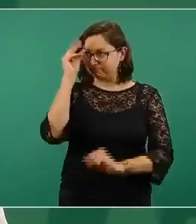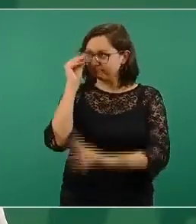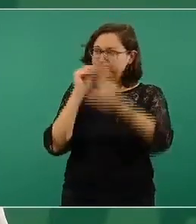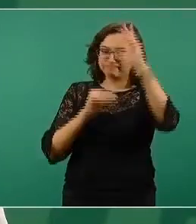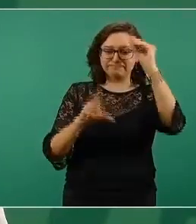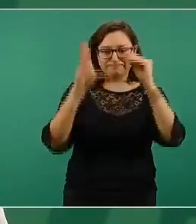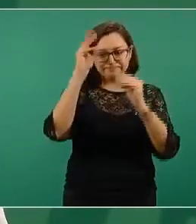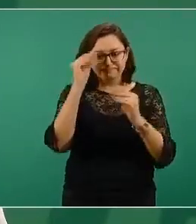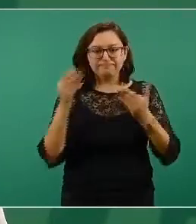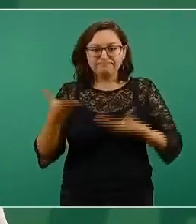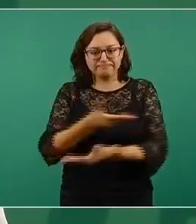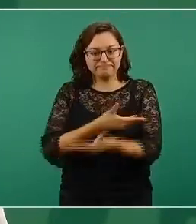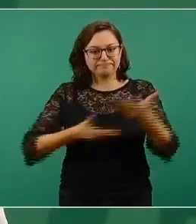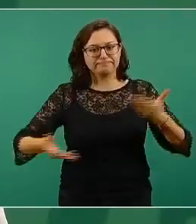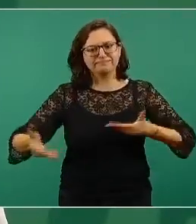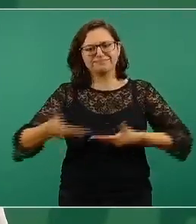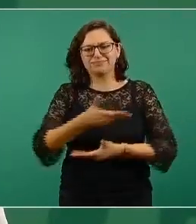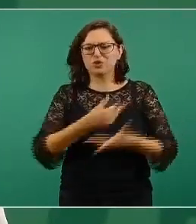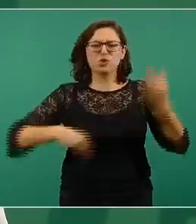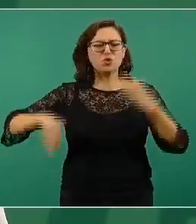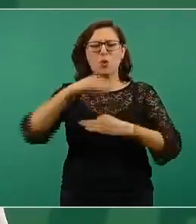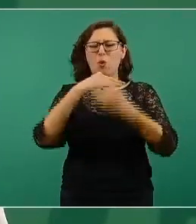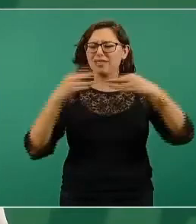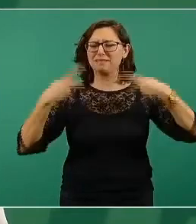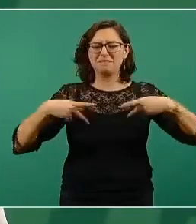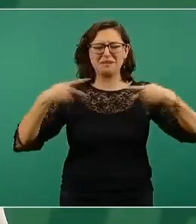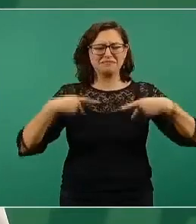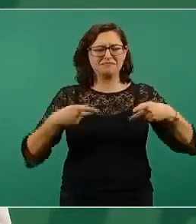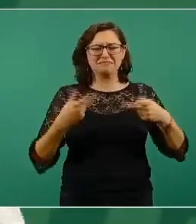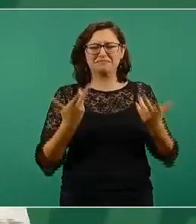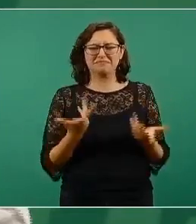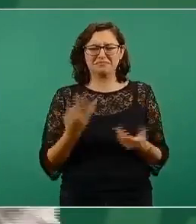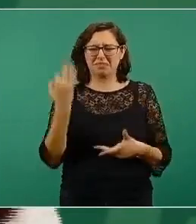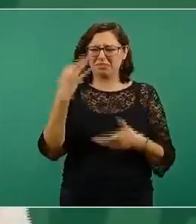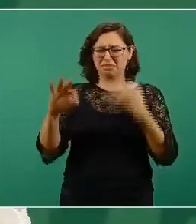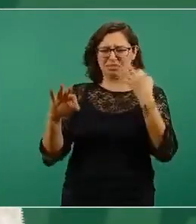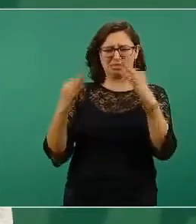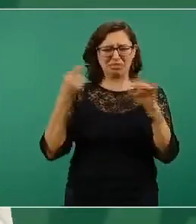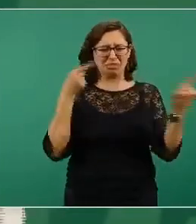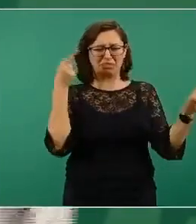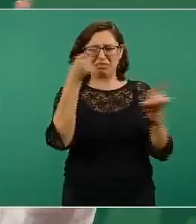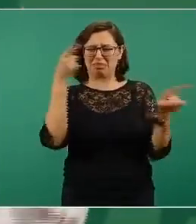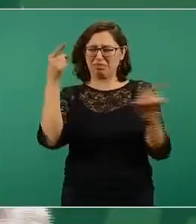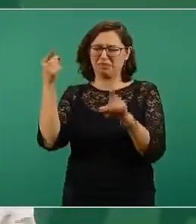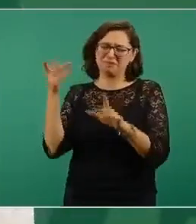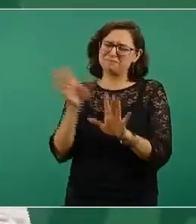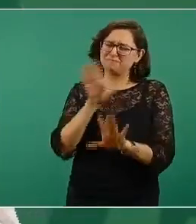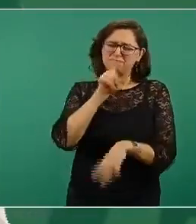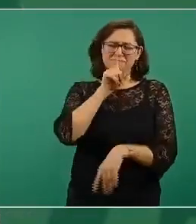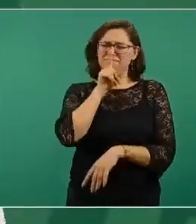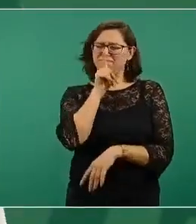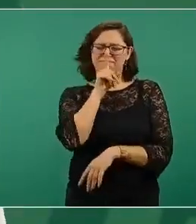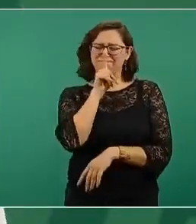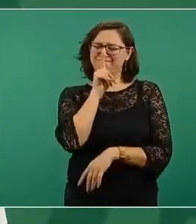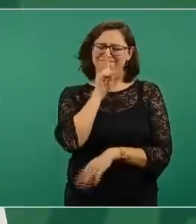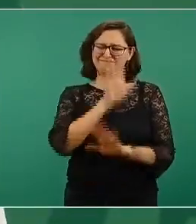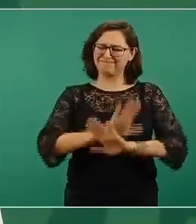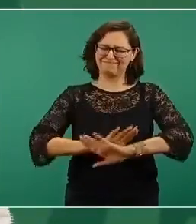personas. Por favor, absténganse todas y todos de generar un ambiente de crispación. Necesitamos unidad,